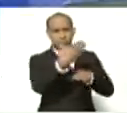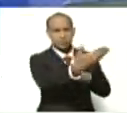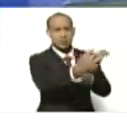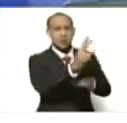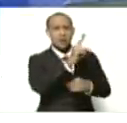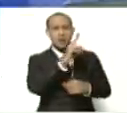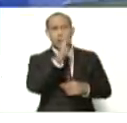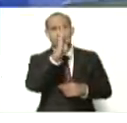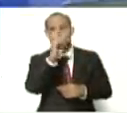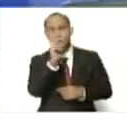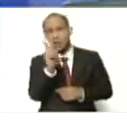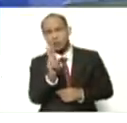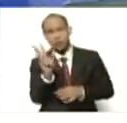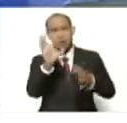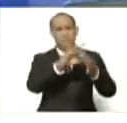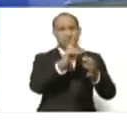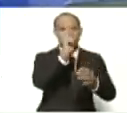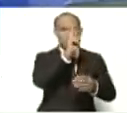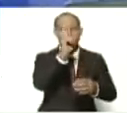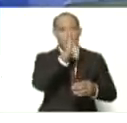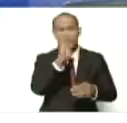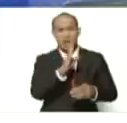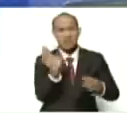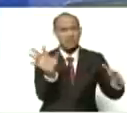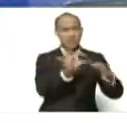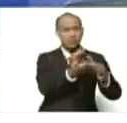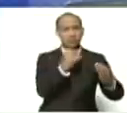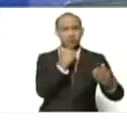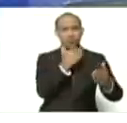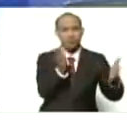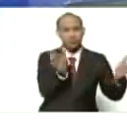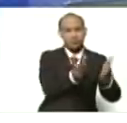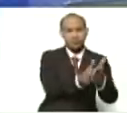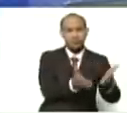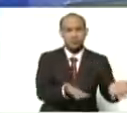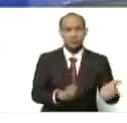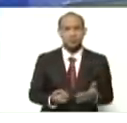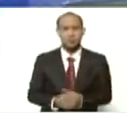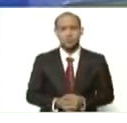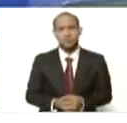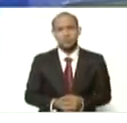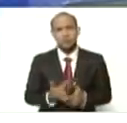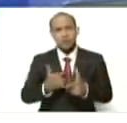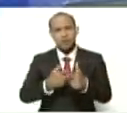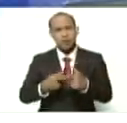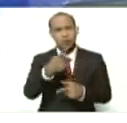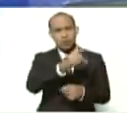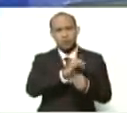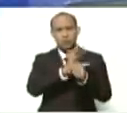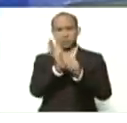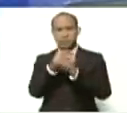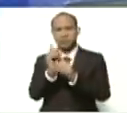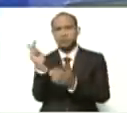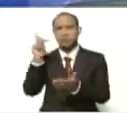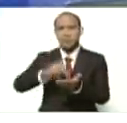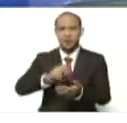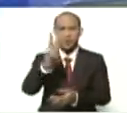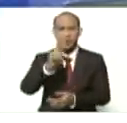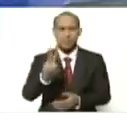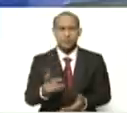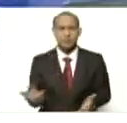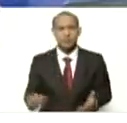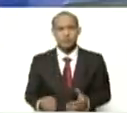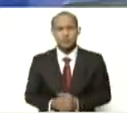de personal de brasil y para brasil bueno esa variante llegó aquí a venezuela verdad